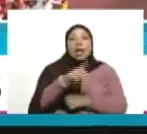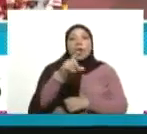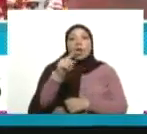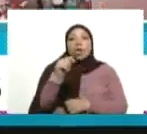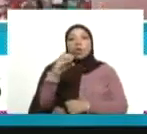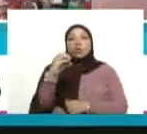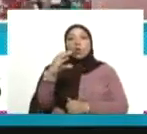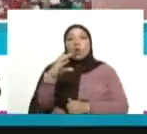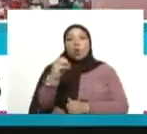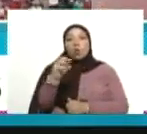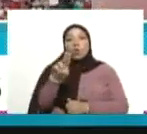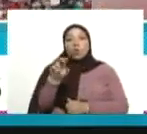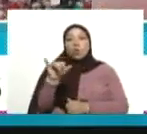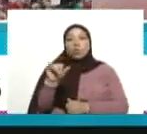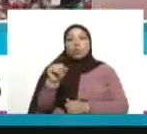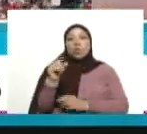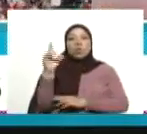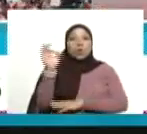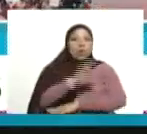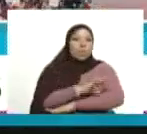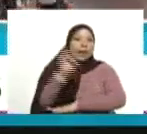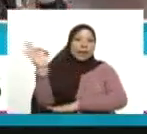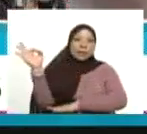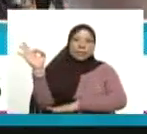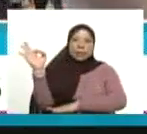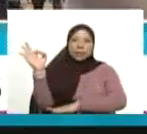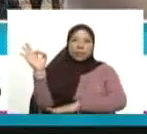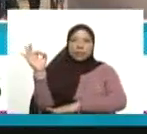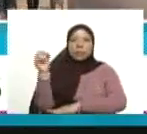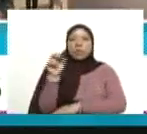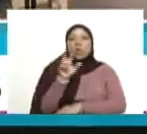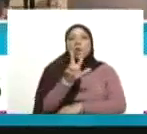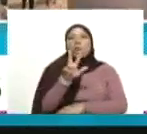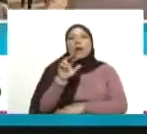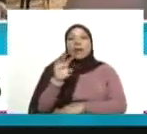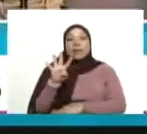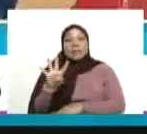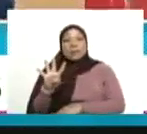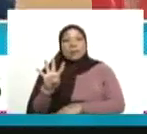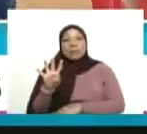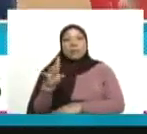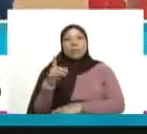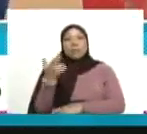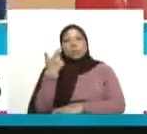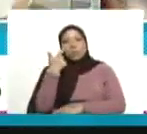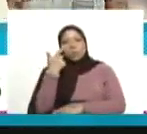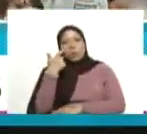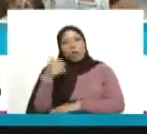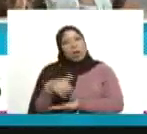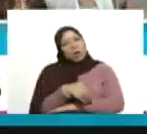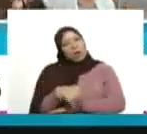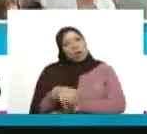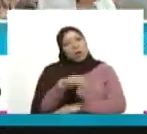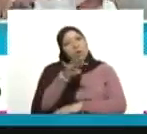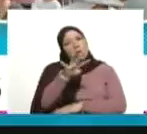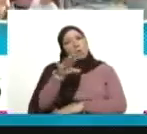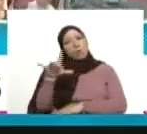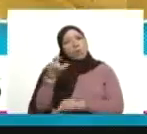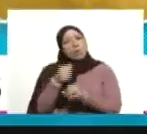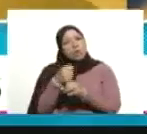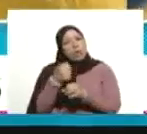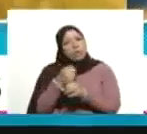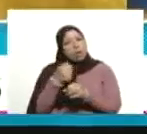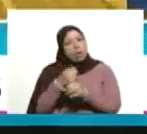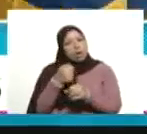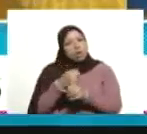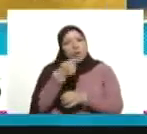vi un Barquisimeto, no está aquí reflejada, fíjate, dicen 43, pero yo vi la de Barquisimeto, muy grande, de trabajadores y